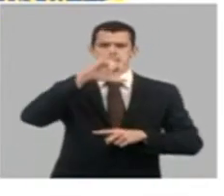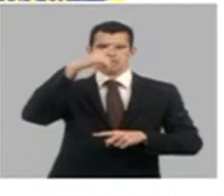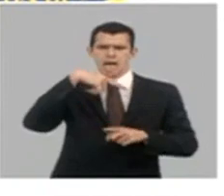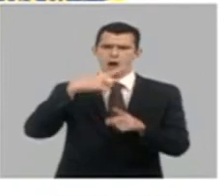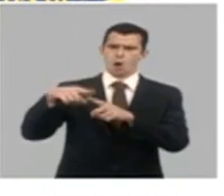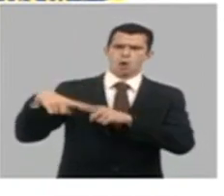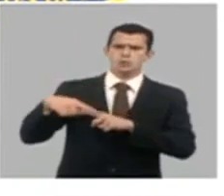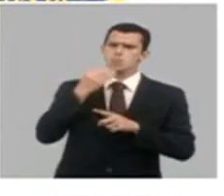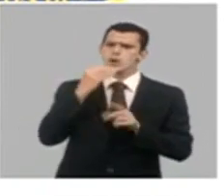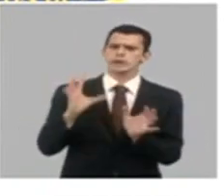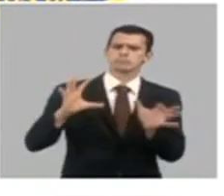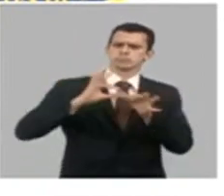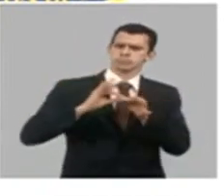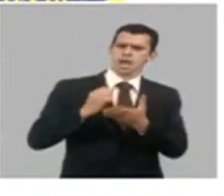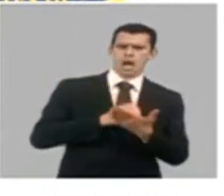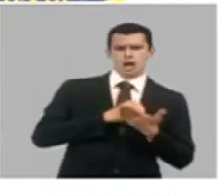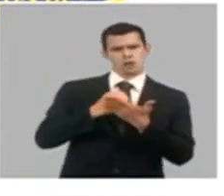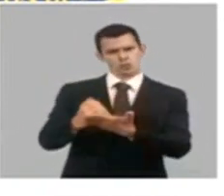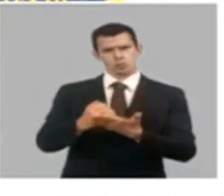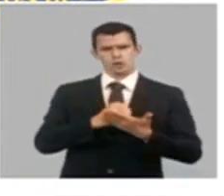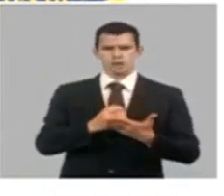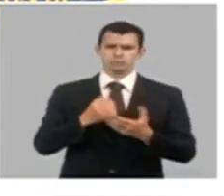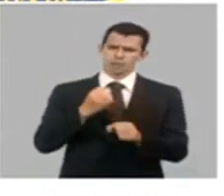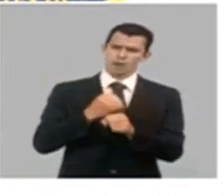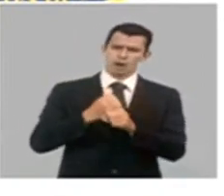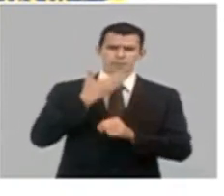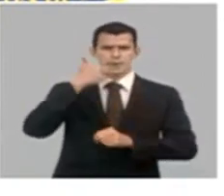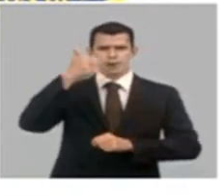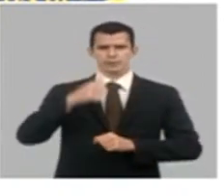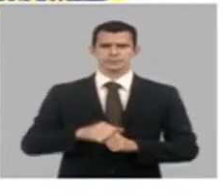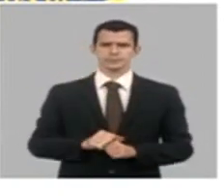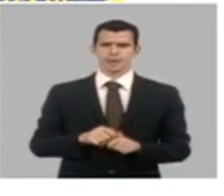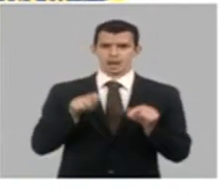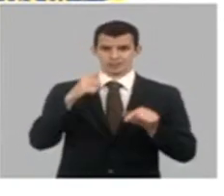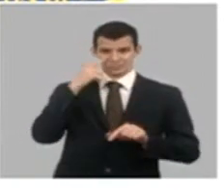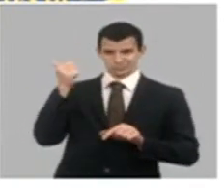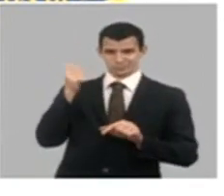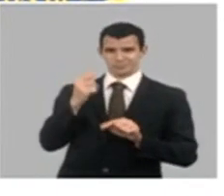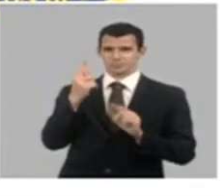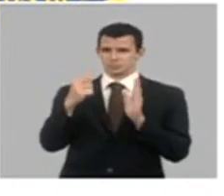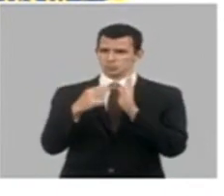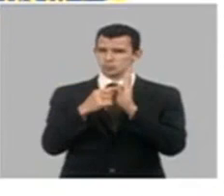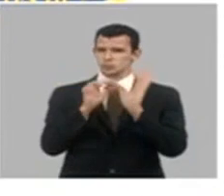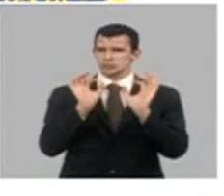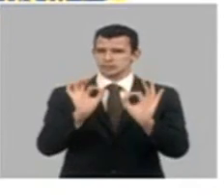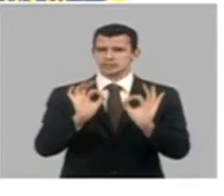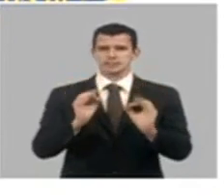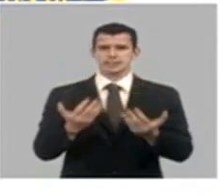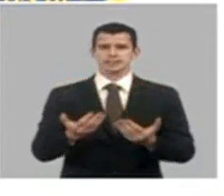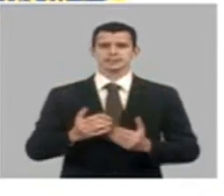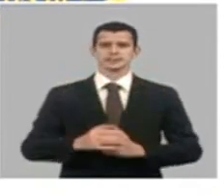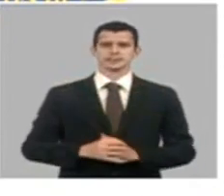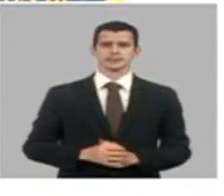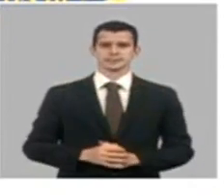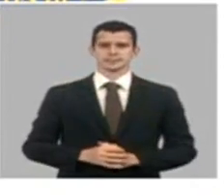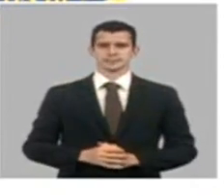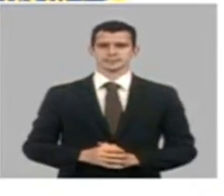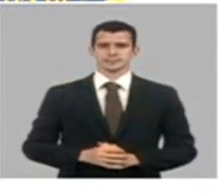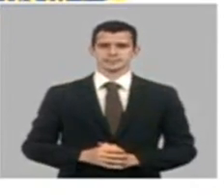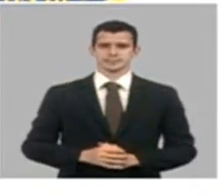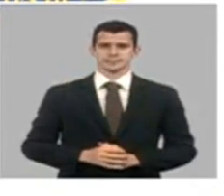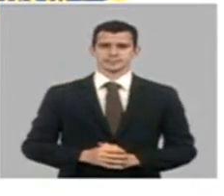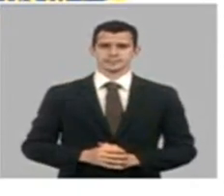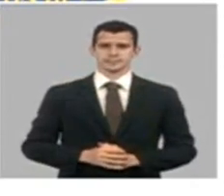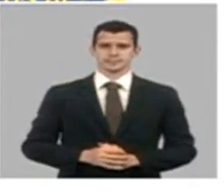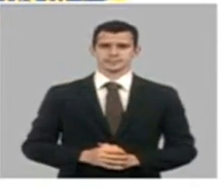a parar hay un menú tico precisamente en el cable de la p le voy a poner la constitución a continuación un poco quizás para